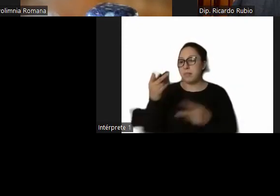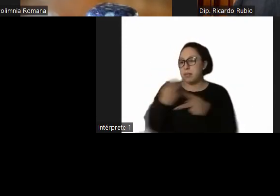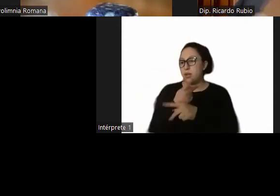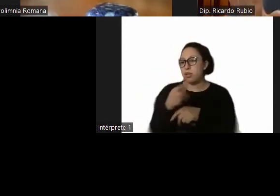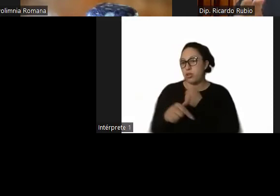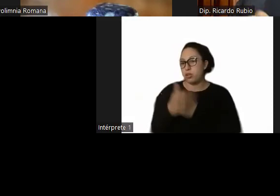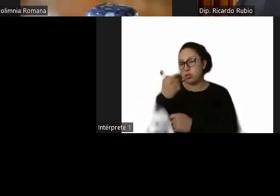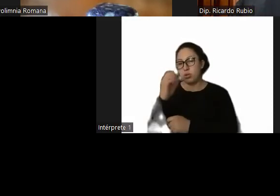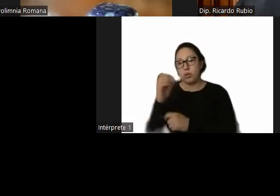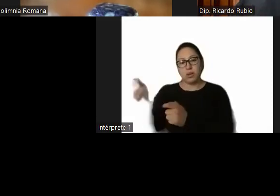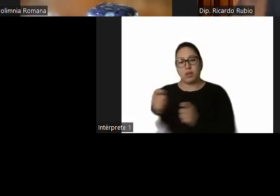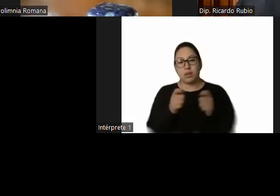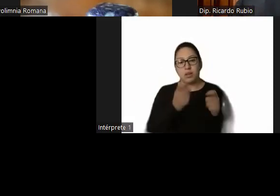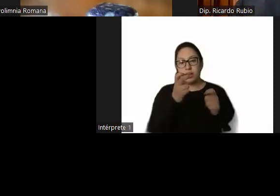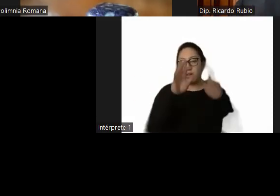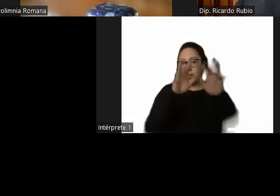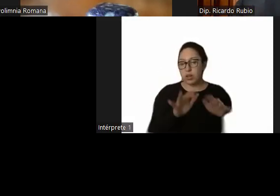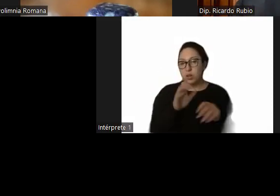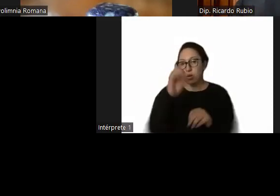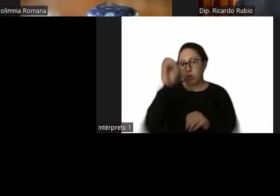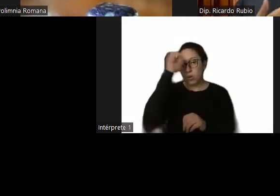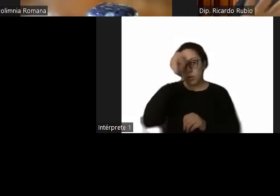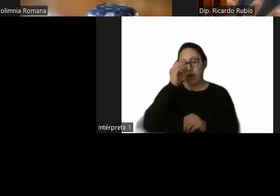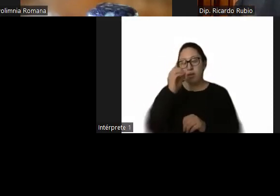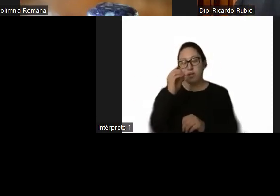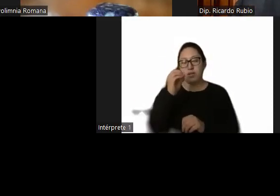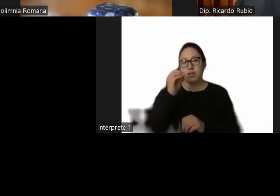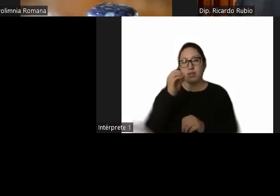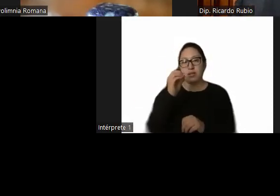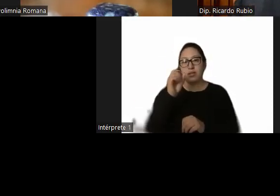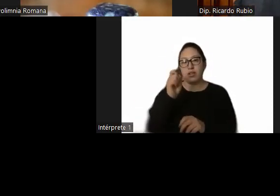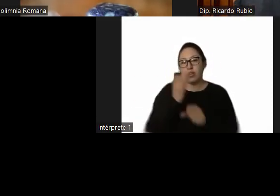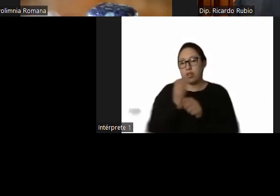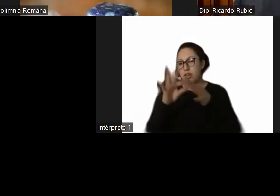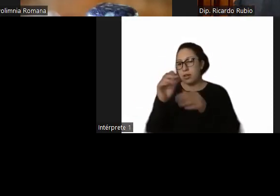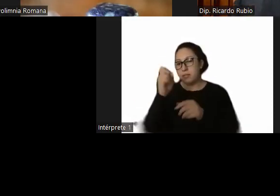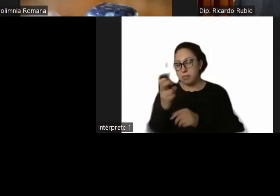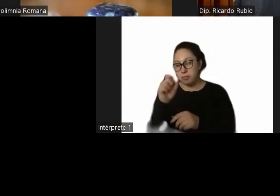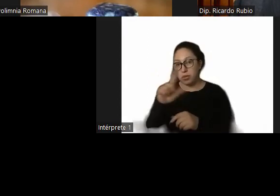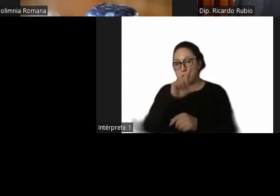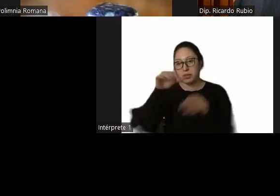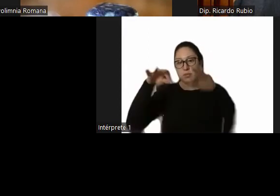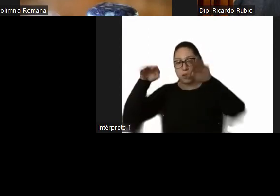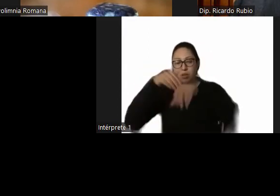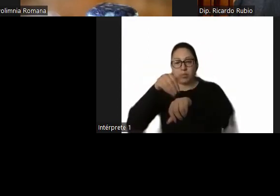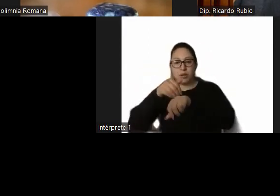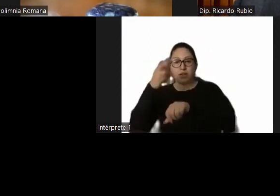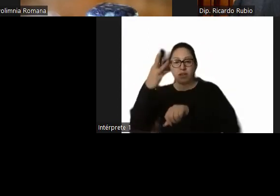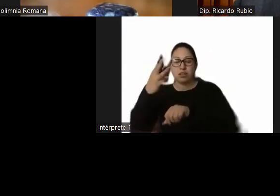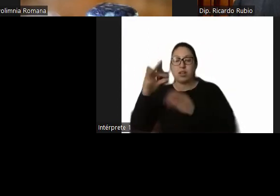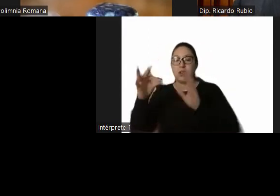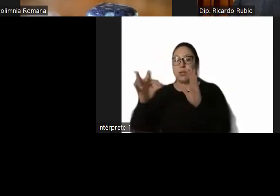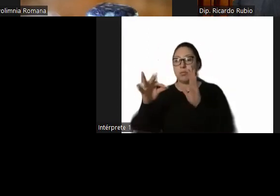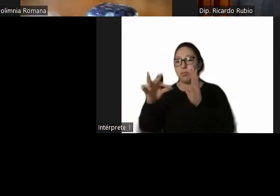la opinión que ya les leí, ¿no? Que es la que estamos hablando. Y en la página 3, considerando, en el